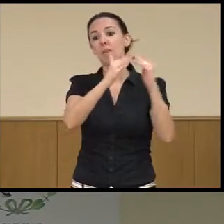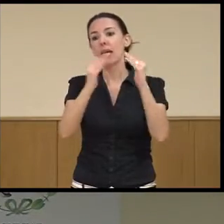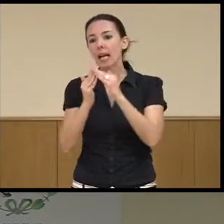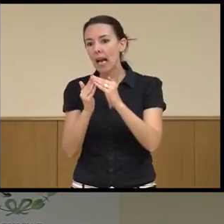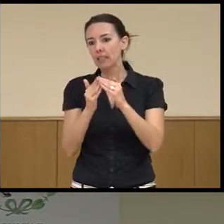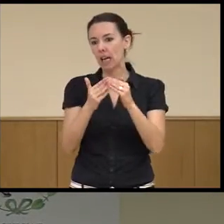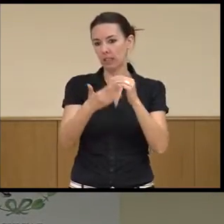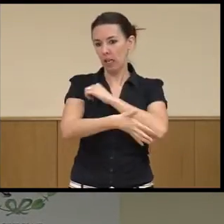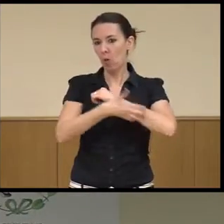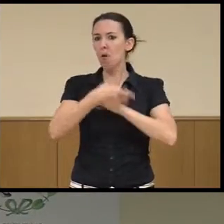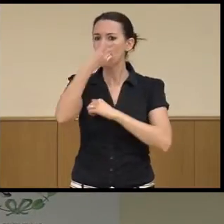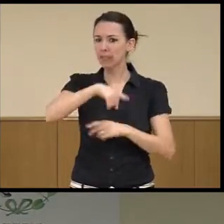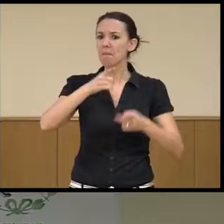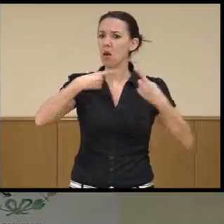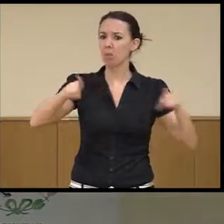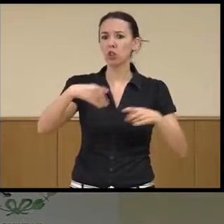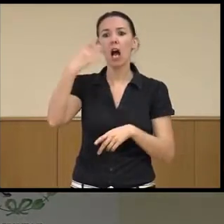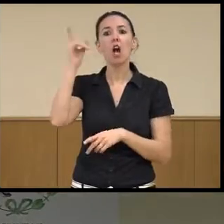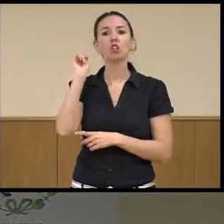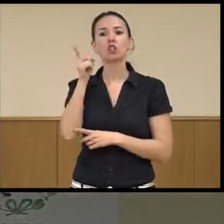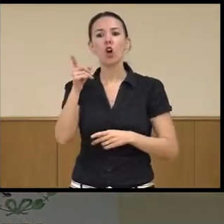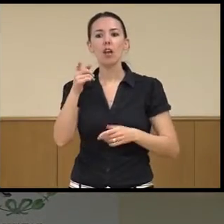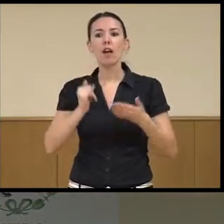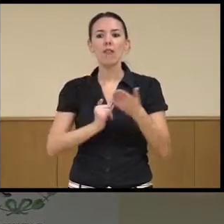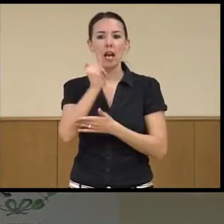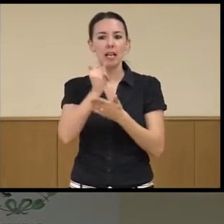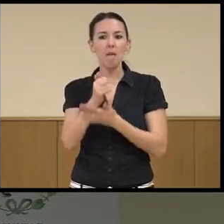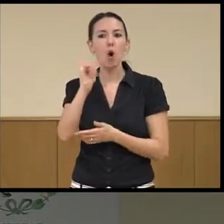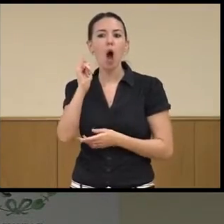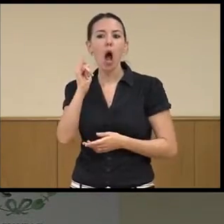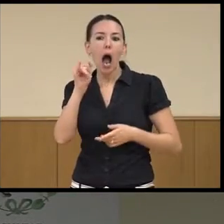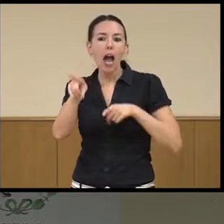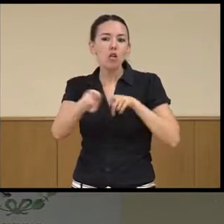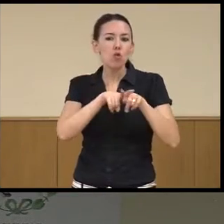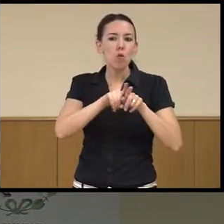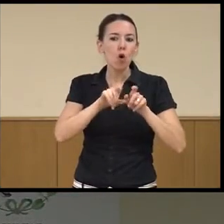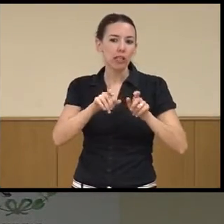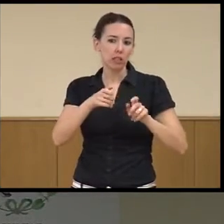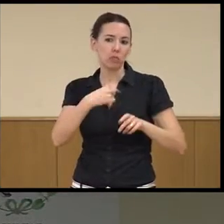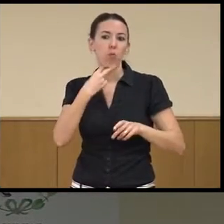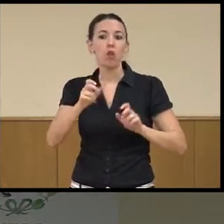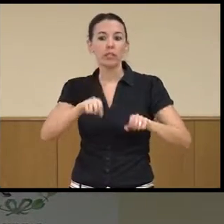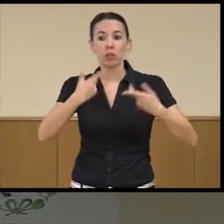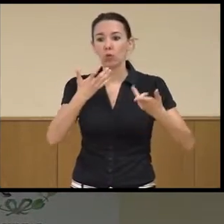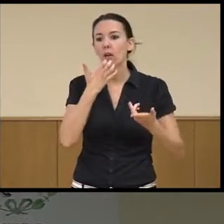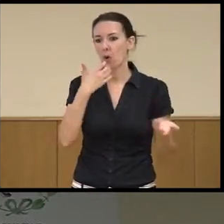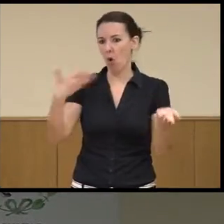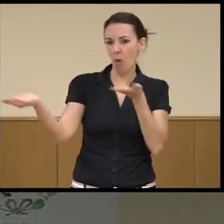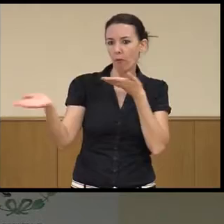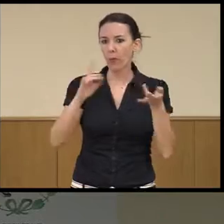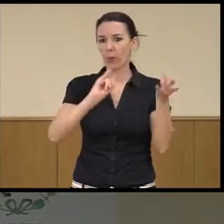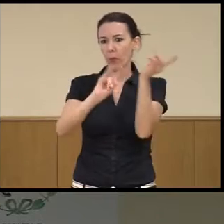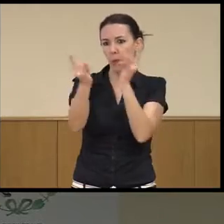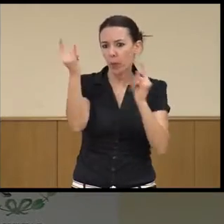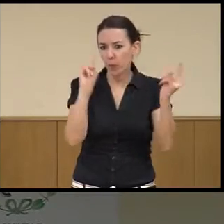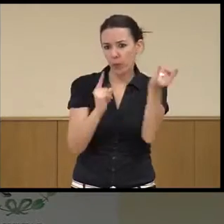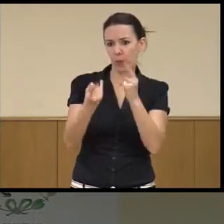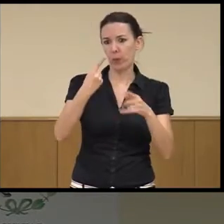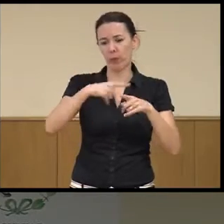humildes, en la soledad del campo, poblado, eso sí, de rumores y voces naturales, el viento, las hojas de los árboles, el canto de las